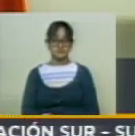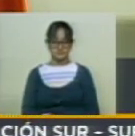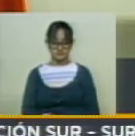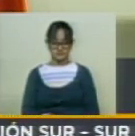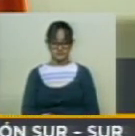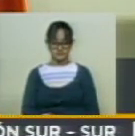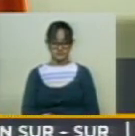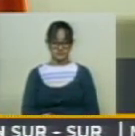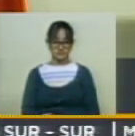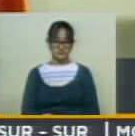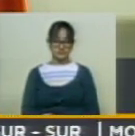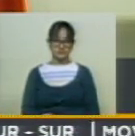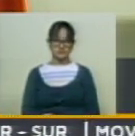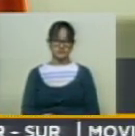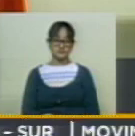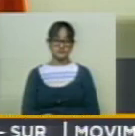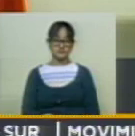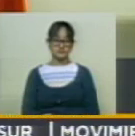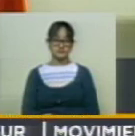Se constituirá